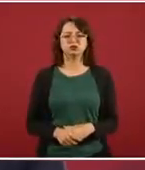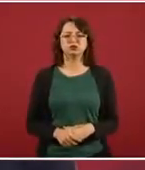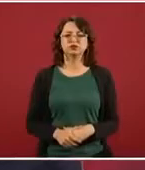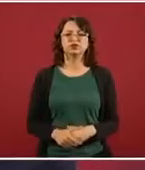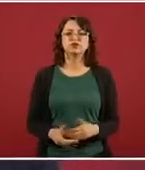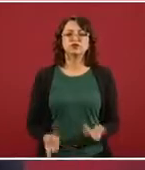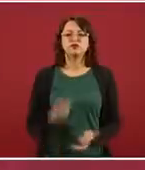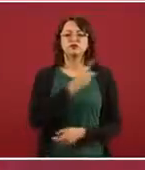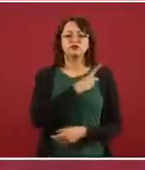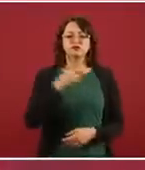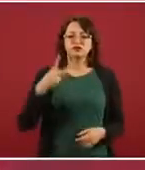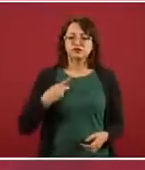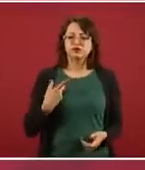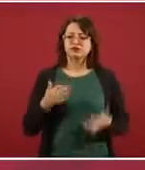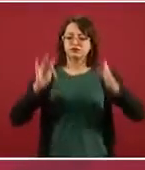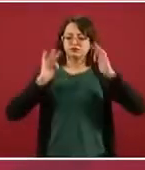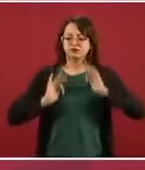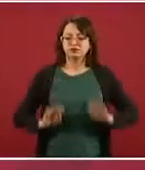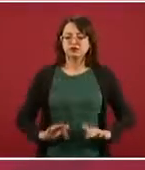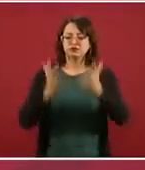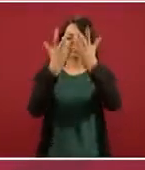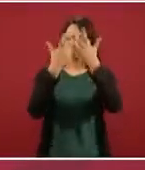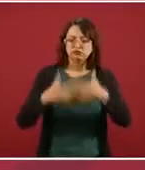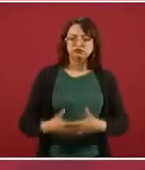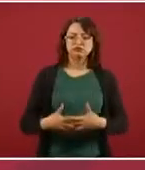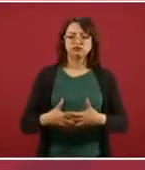Tiene que haber armonía y hemos logrado eso